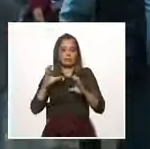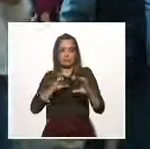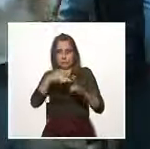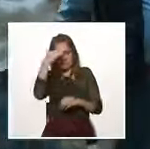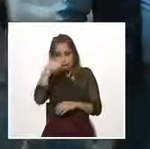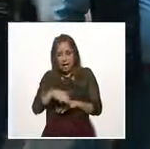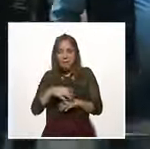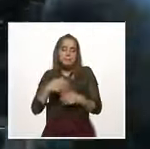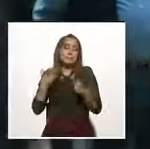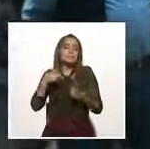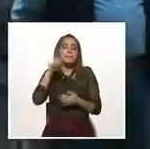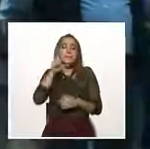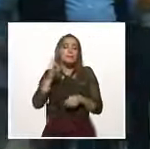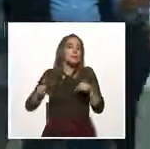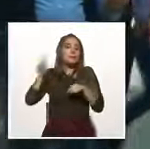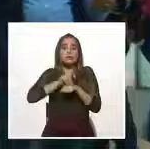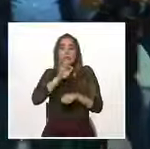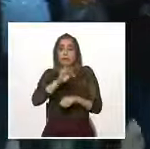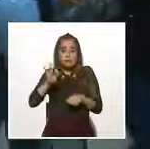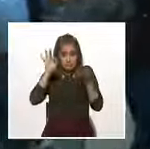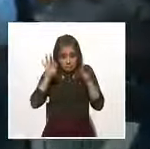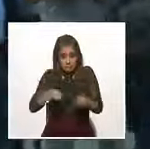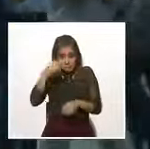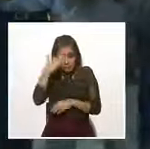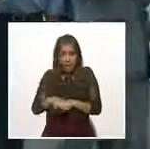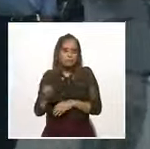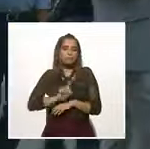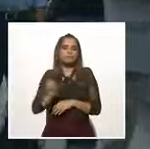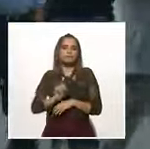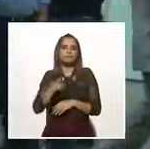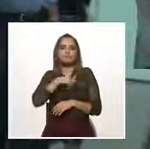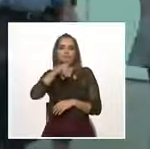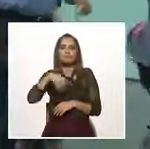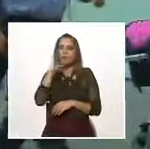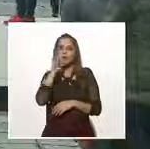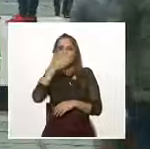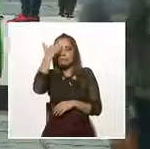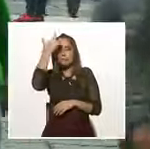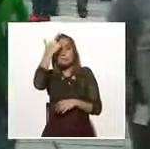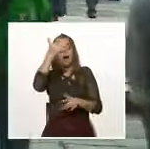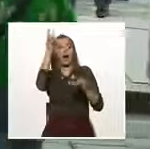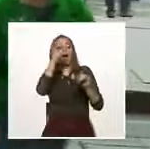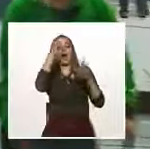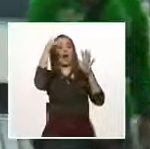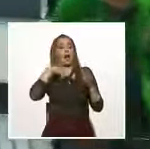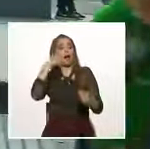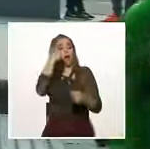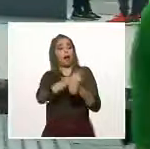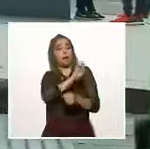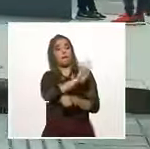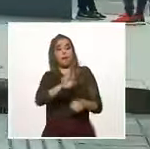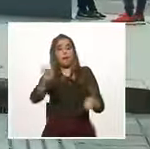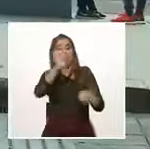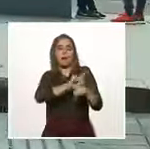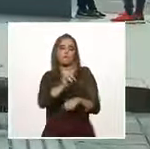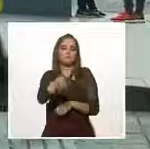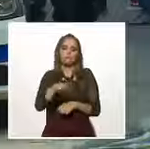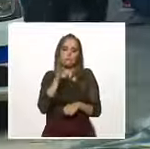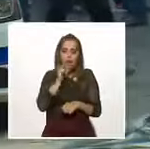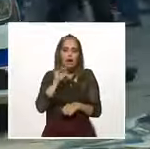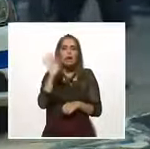sabemos cuándo va a ocurrir, los sismos no se pueden predecir, aunque sí sabemos cuál es la magnitud